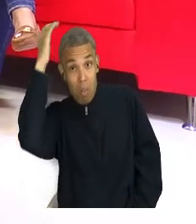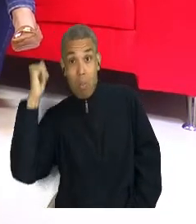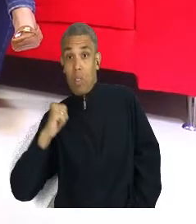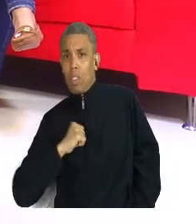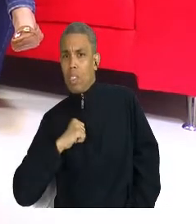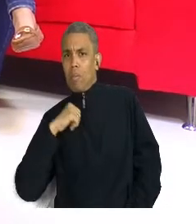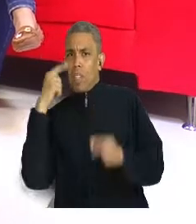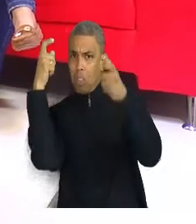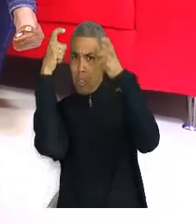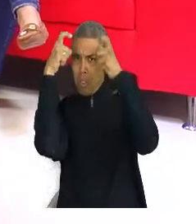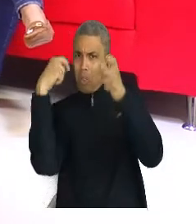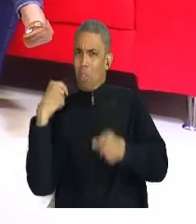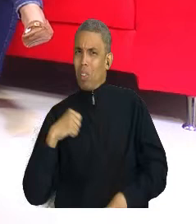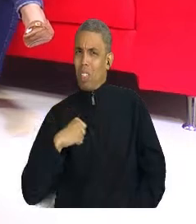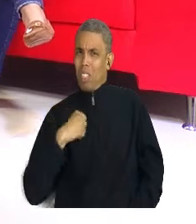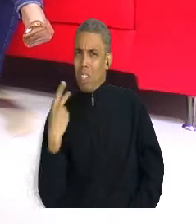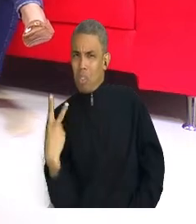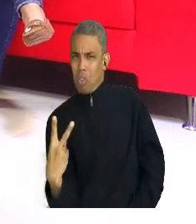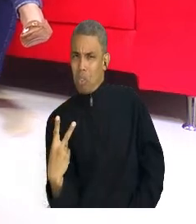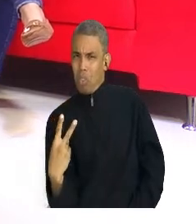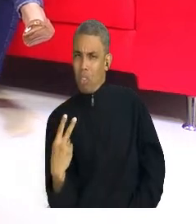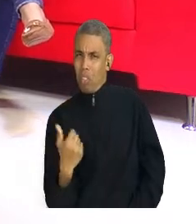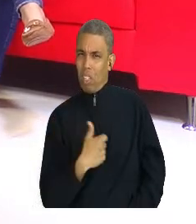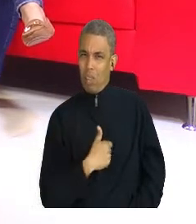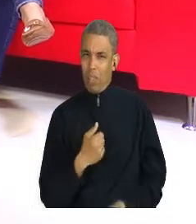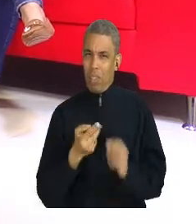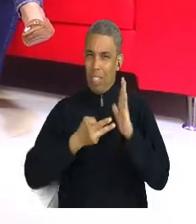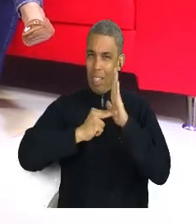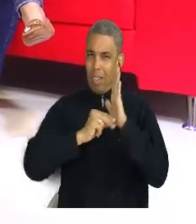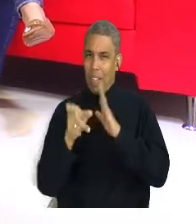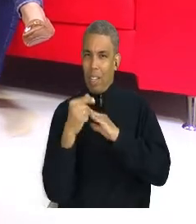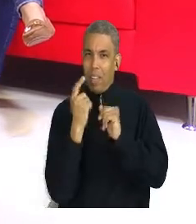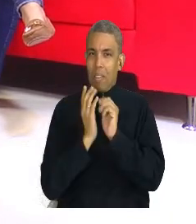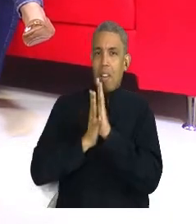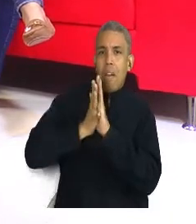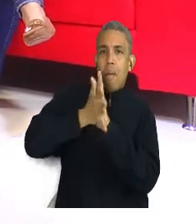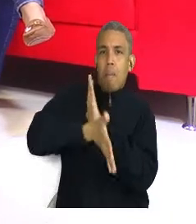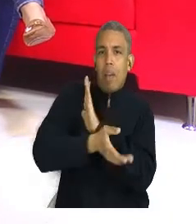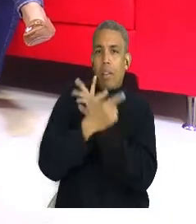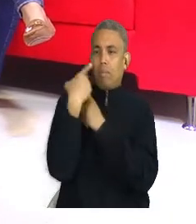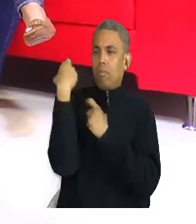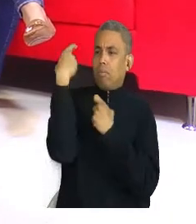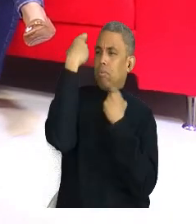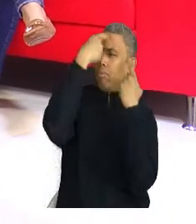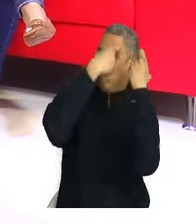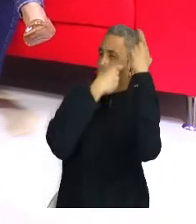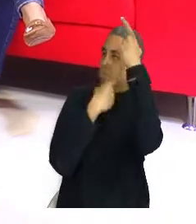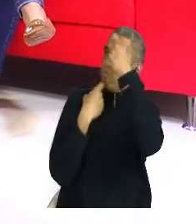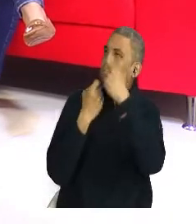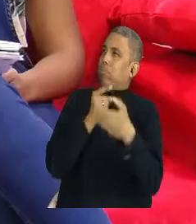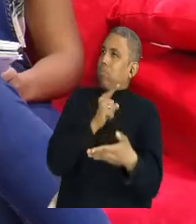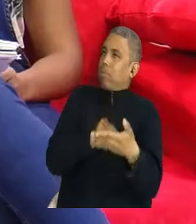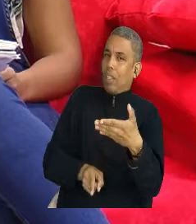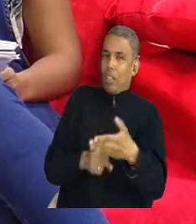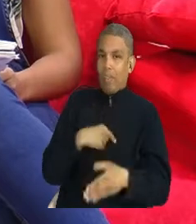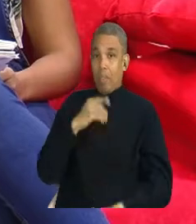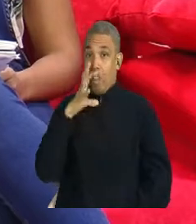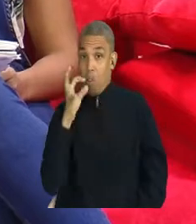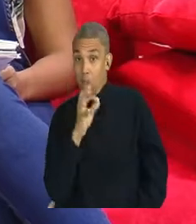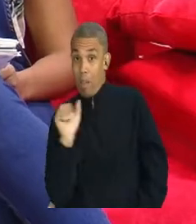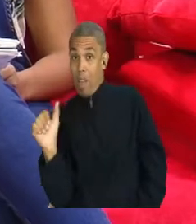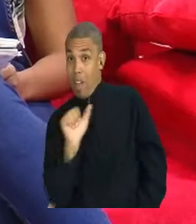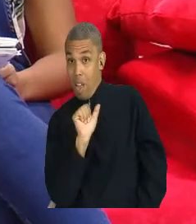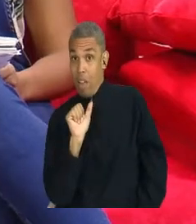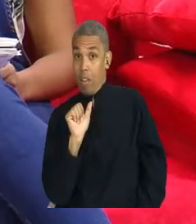¿Otra vez? Te la voy a leer más suave para que la vayas analizando. Hombres y machos lo tienen, hembras y mujeres